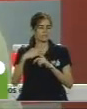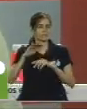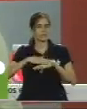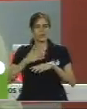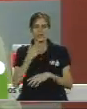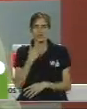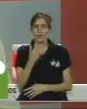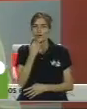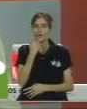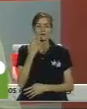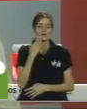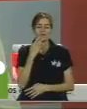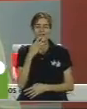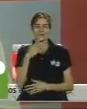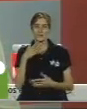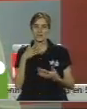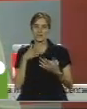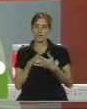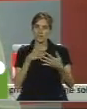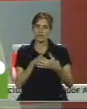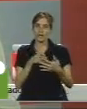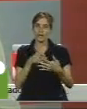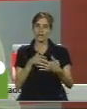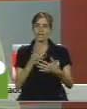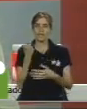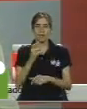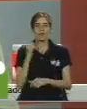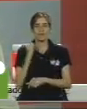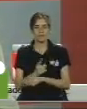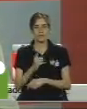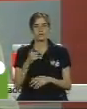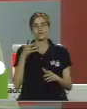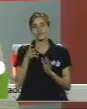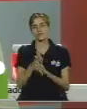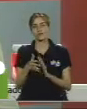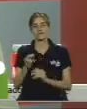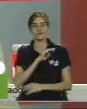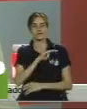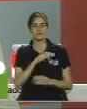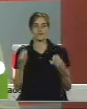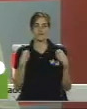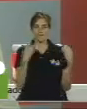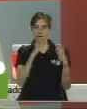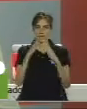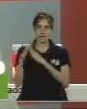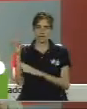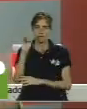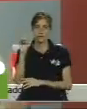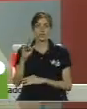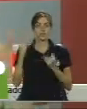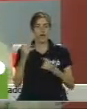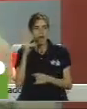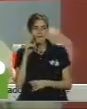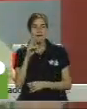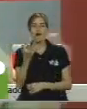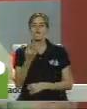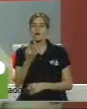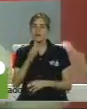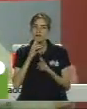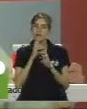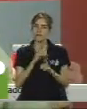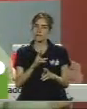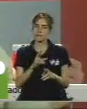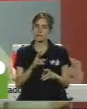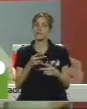resulta que en lugar de atacar el incumplimiento de la gran misión Vivienda Venezuela, como ya están viendo resultados